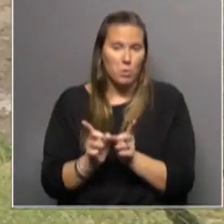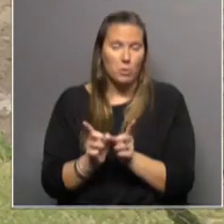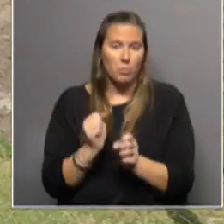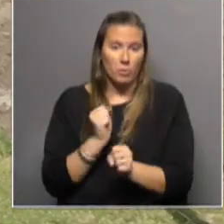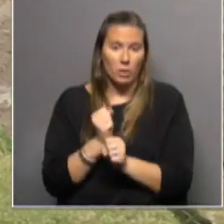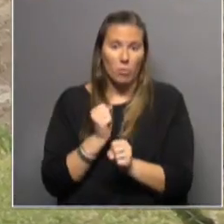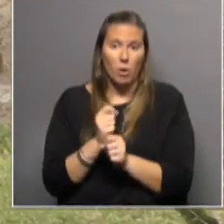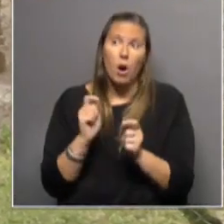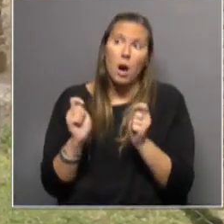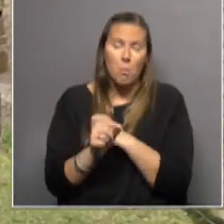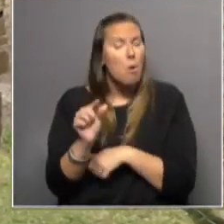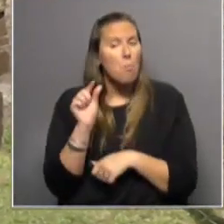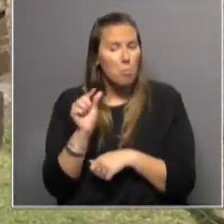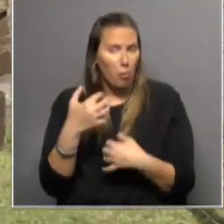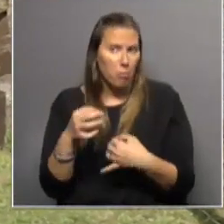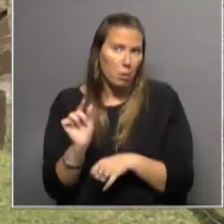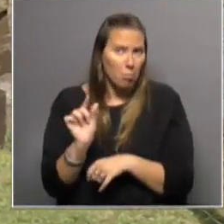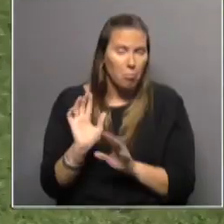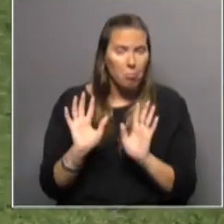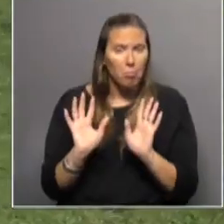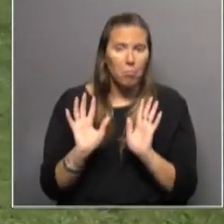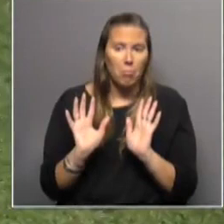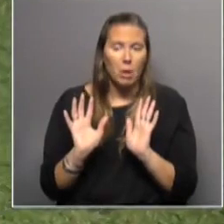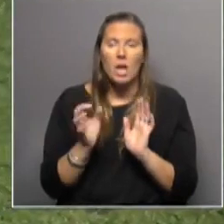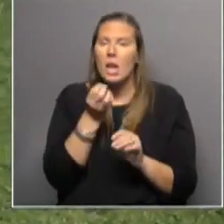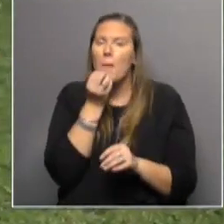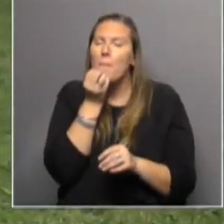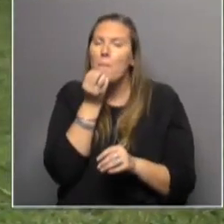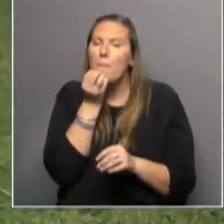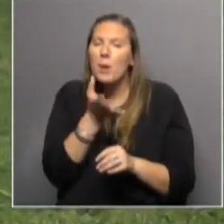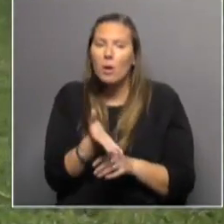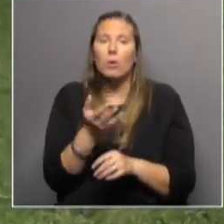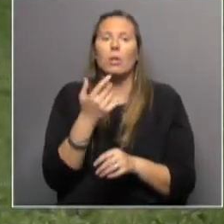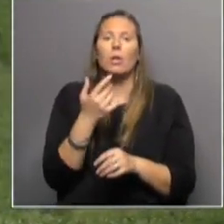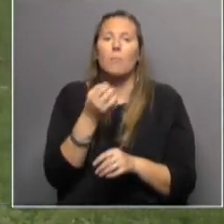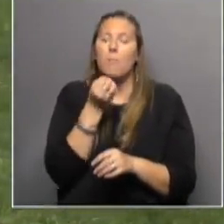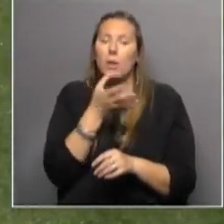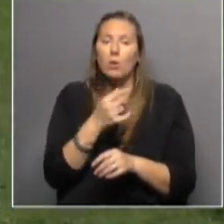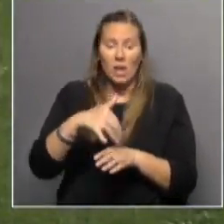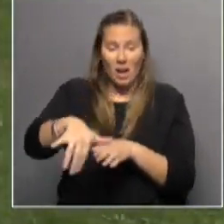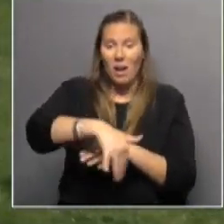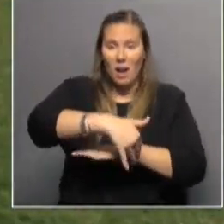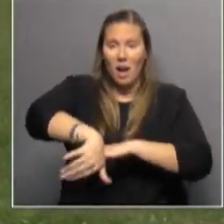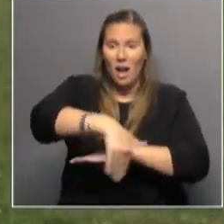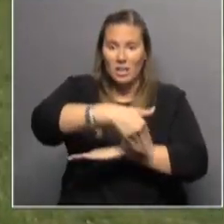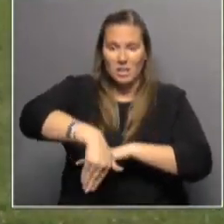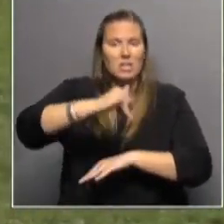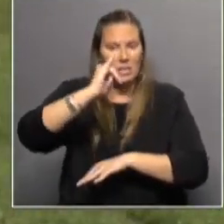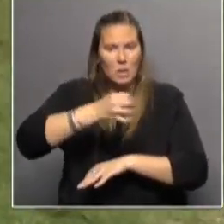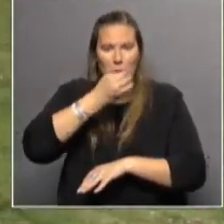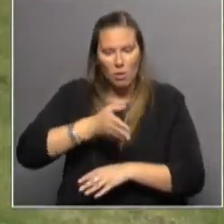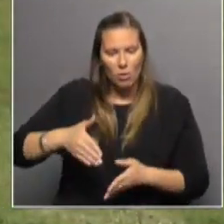relativamente poco de que estamos. Las mejoras que tenemos, por ejemplo, es las calles que se han mejorado.